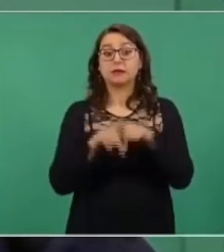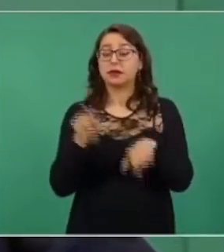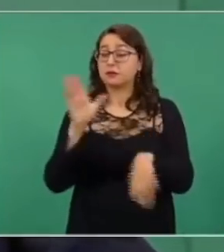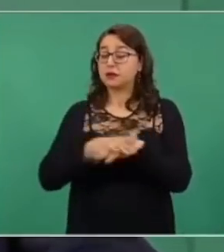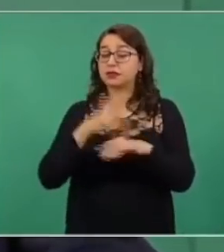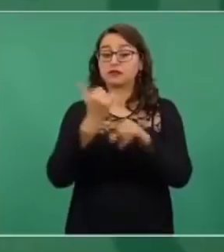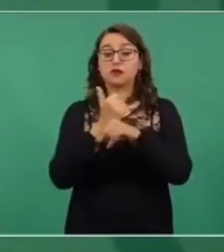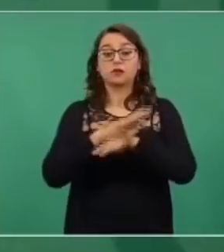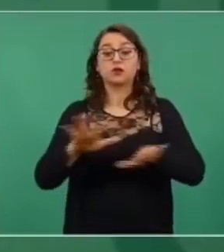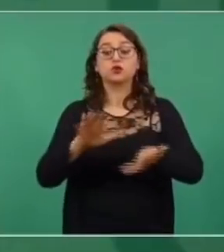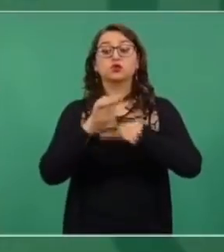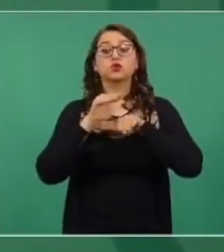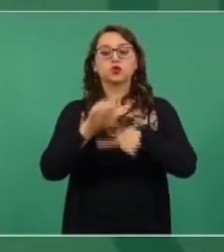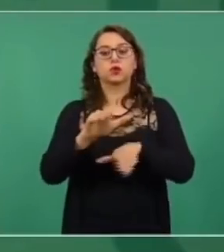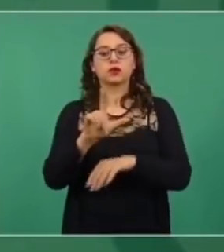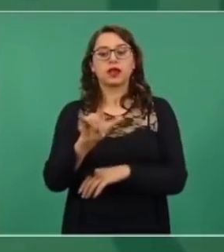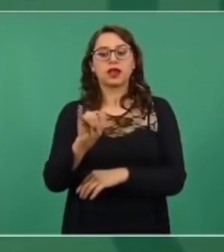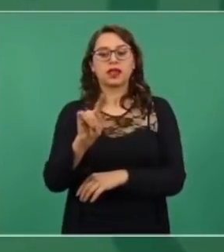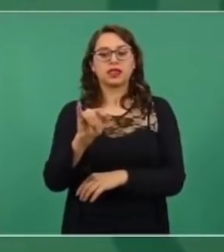ejemplo,